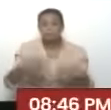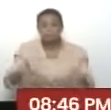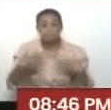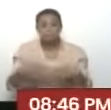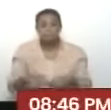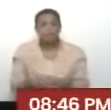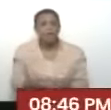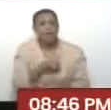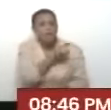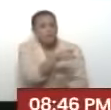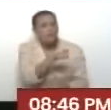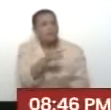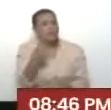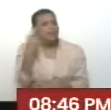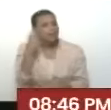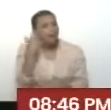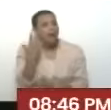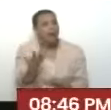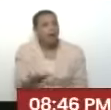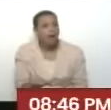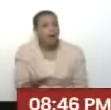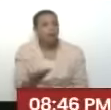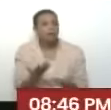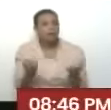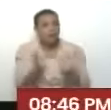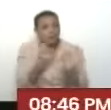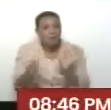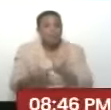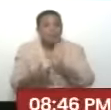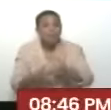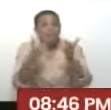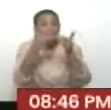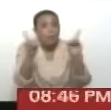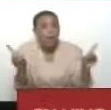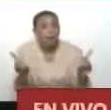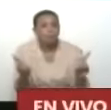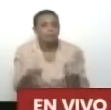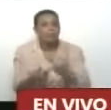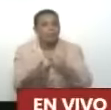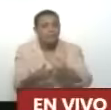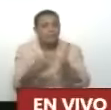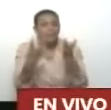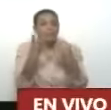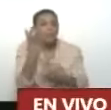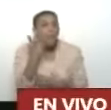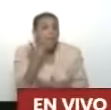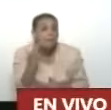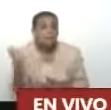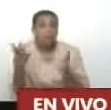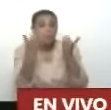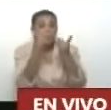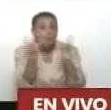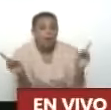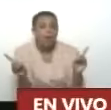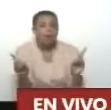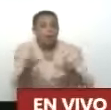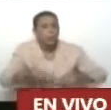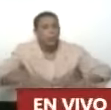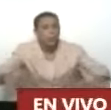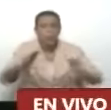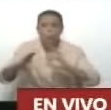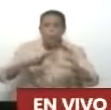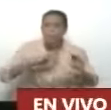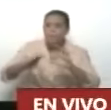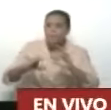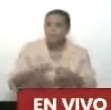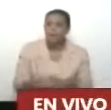Claro, y fíjese qué ejercicio más hermoso democrático, y yo quiero colocar un ejemplo que yo siempre lo converso en los espacios donde estamos con la